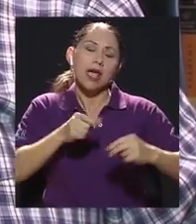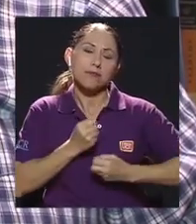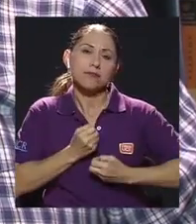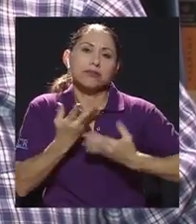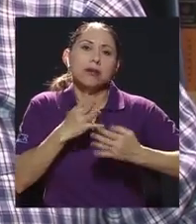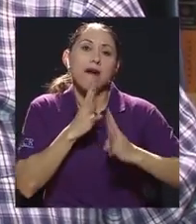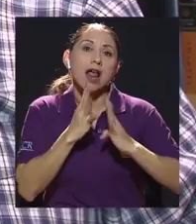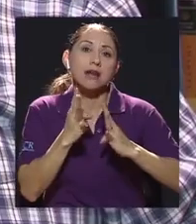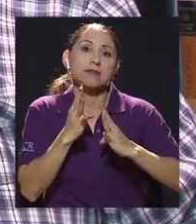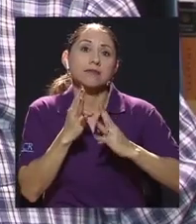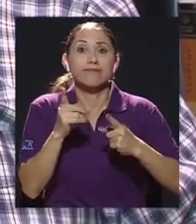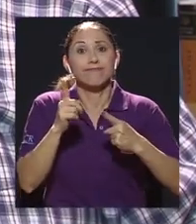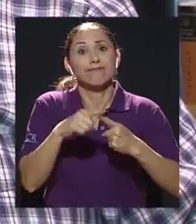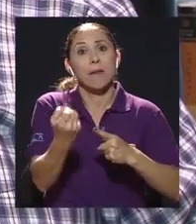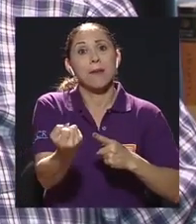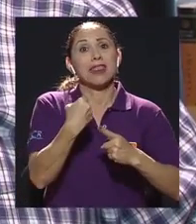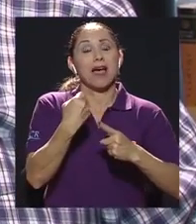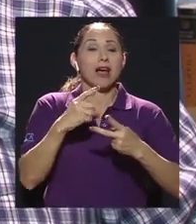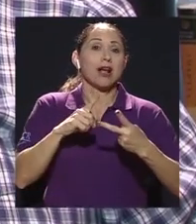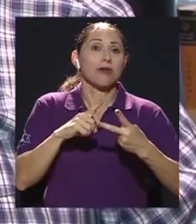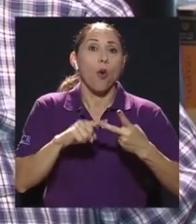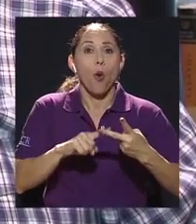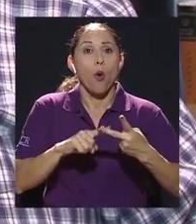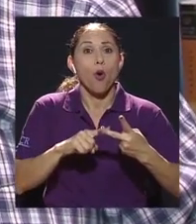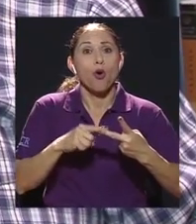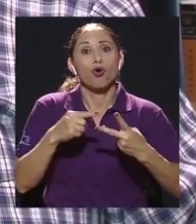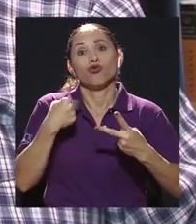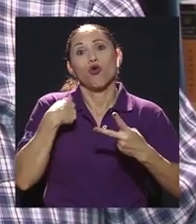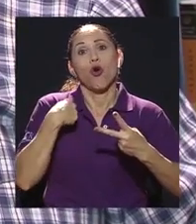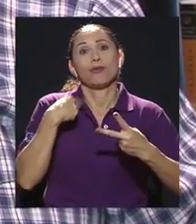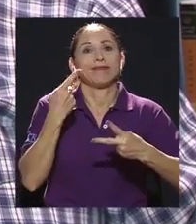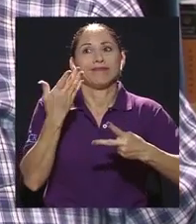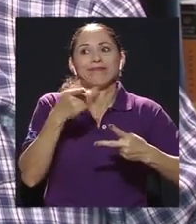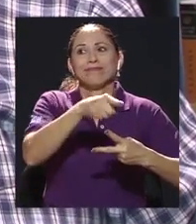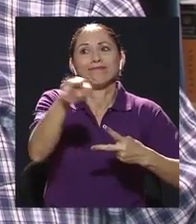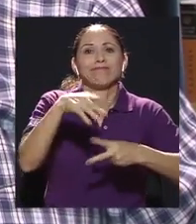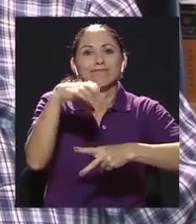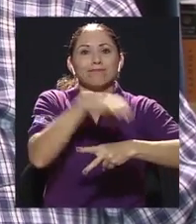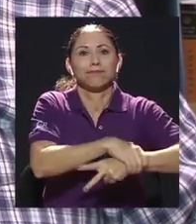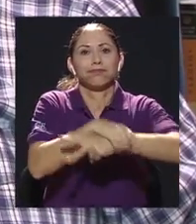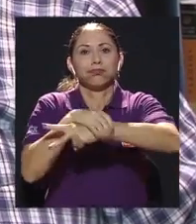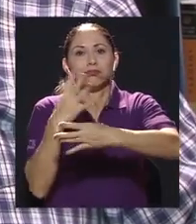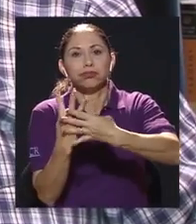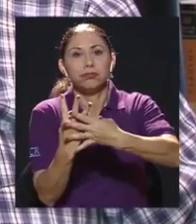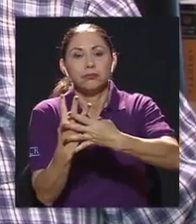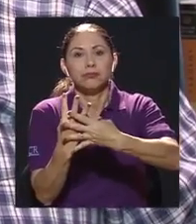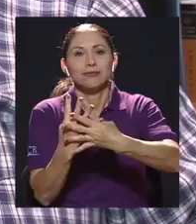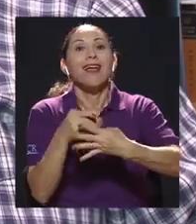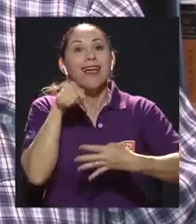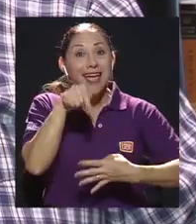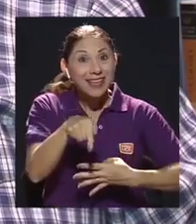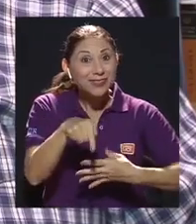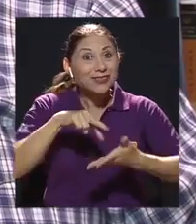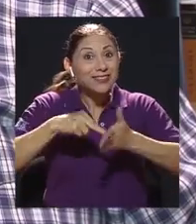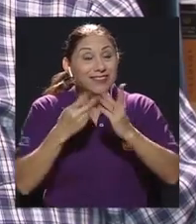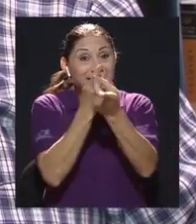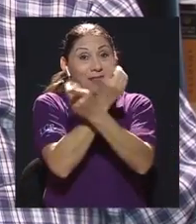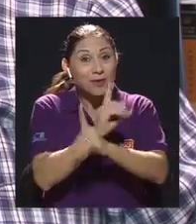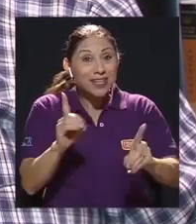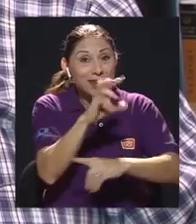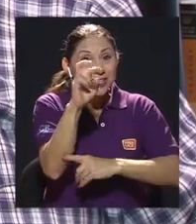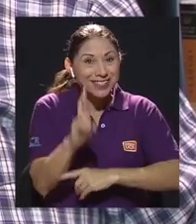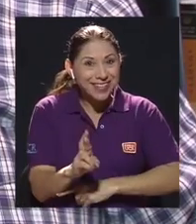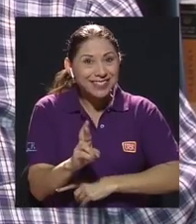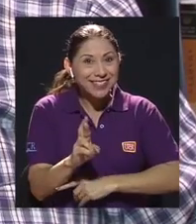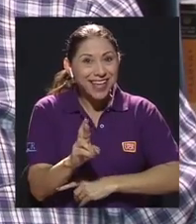o me mataban o pasaba el resto de mi vida en la cárcel. Y busqué, y esto habla sobre la democracia costarricense, busqué un país donde